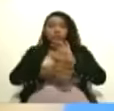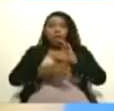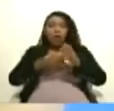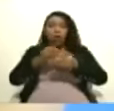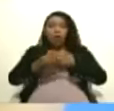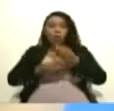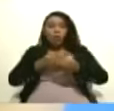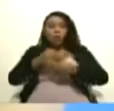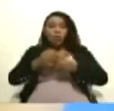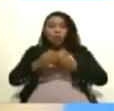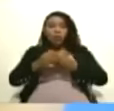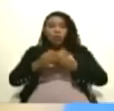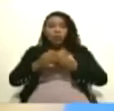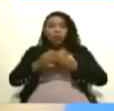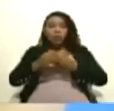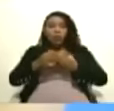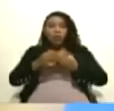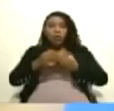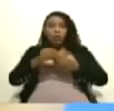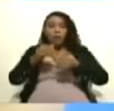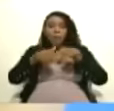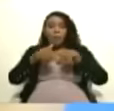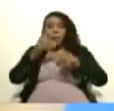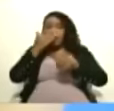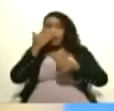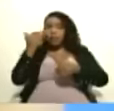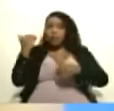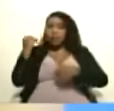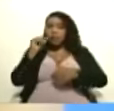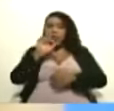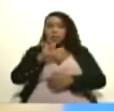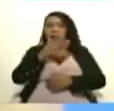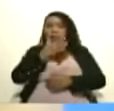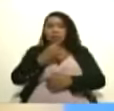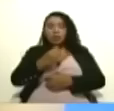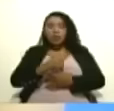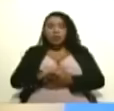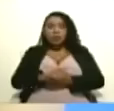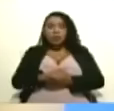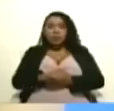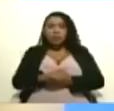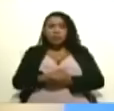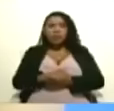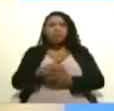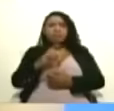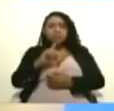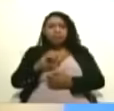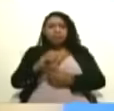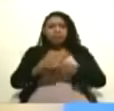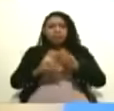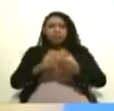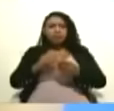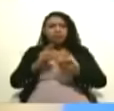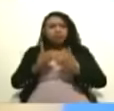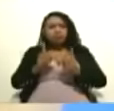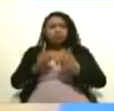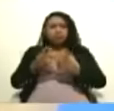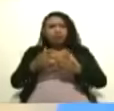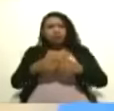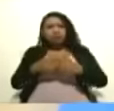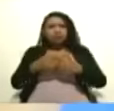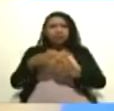del evento electoral de este pasado domingo y también hacer algunas reflexiones